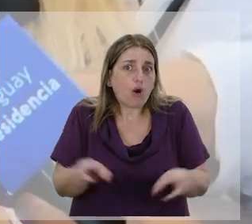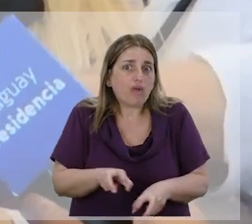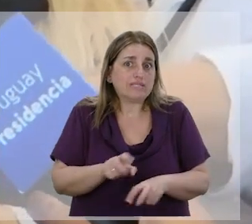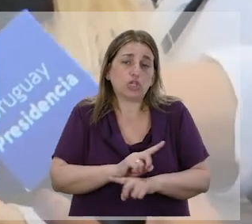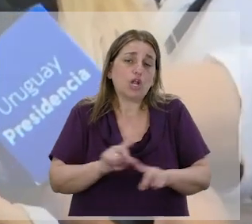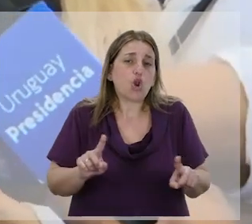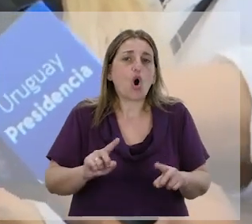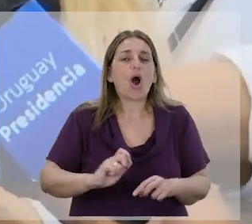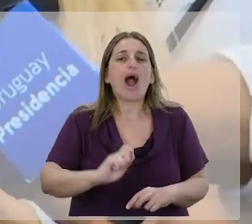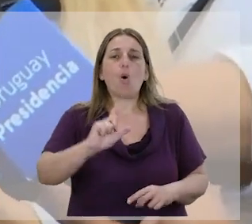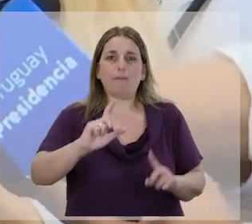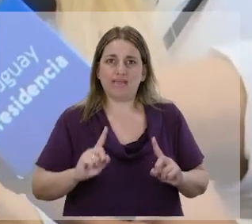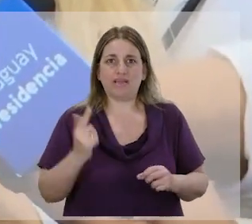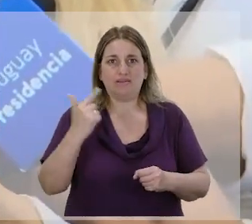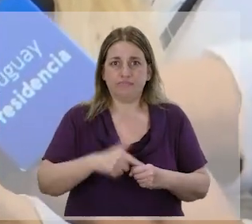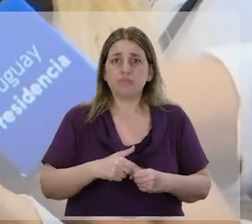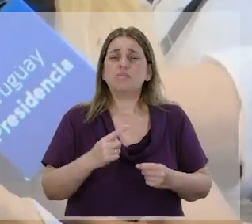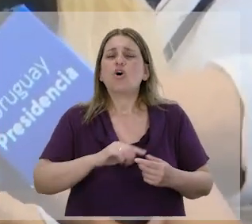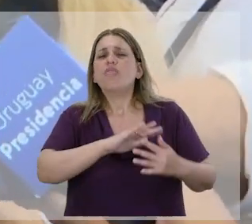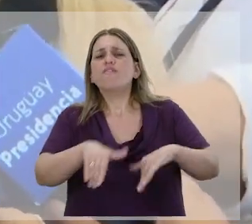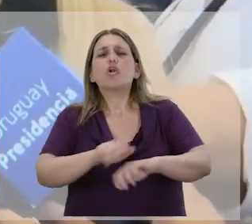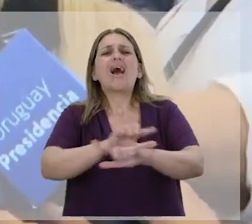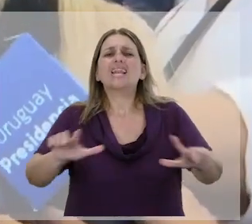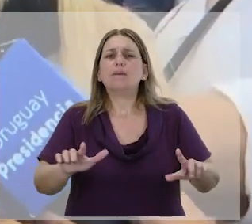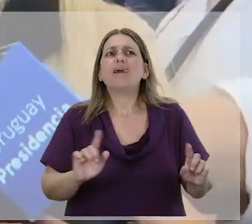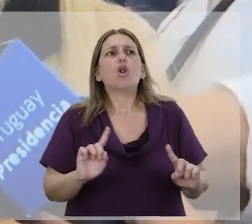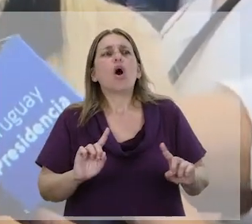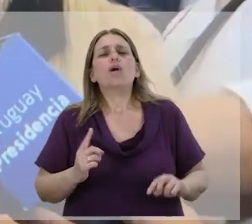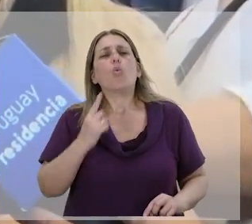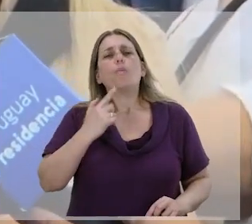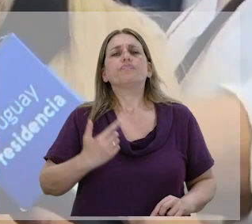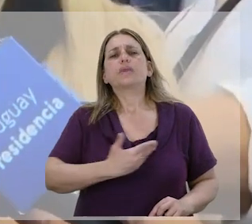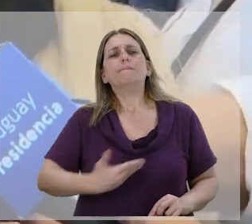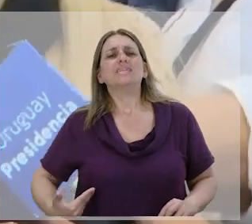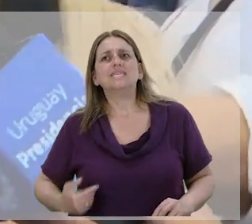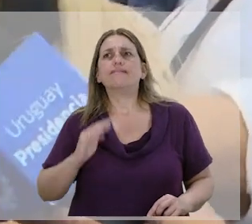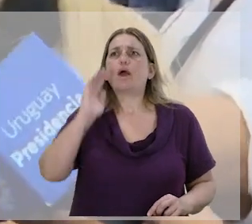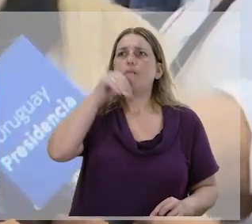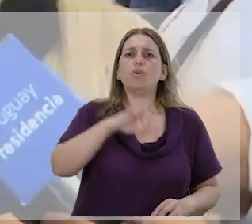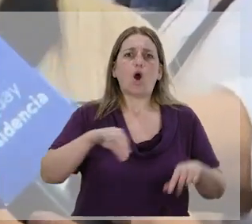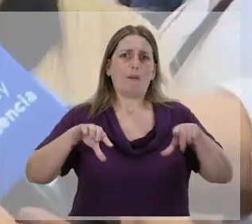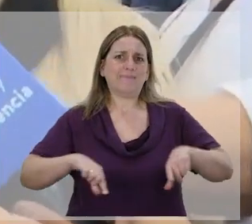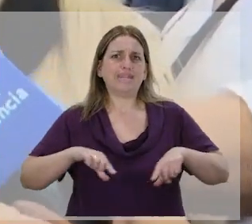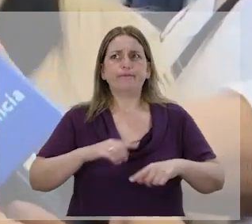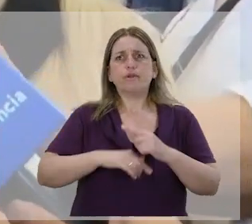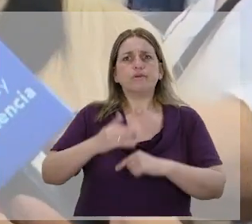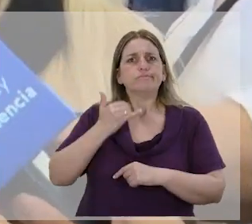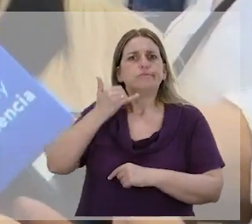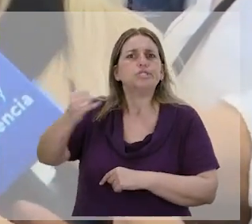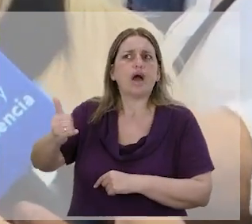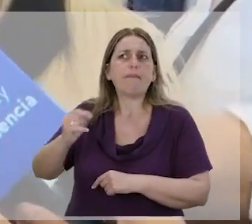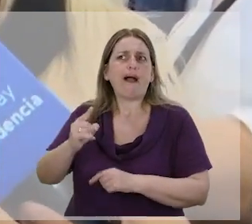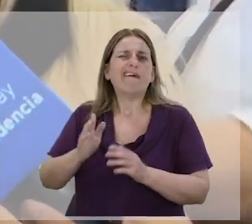vas a aumentar el combustible. Insisto, de manera transparente, acá no hay un presidente de la República, no hay un